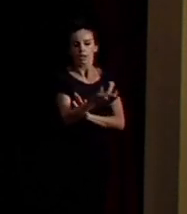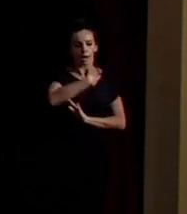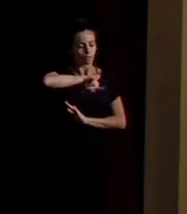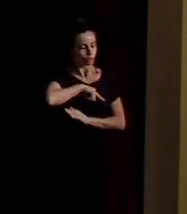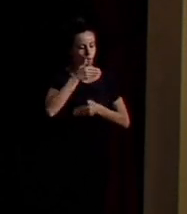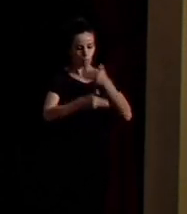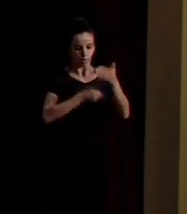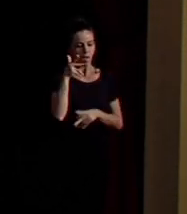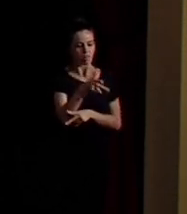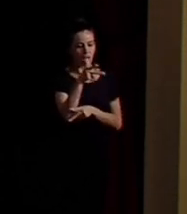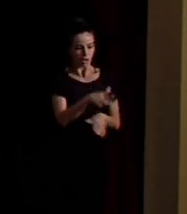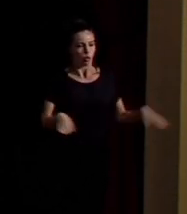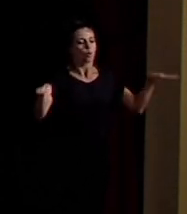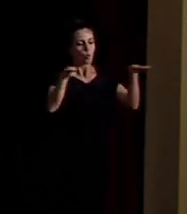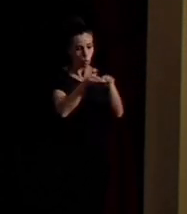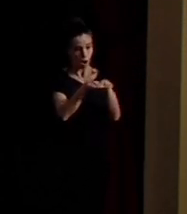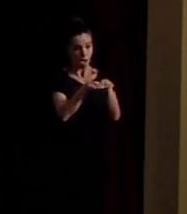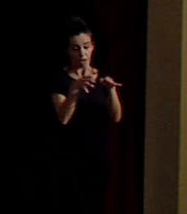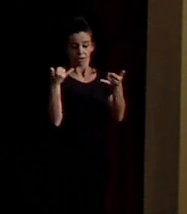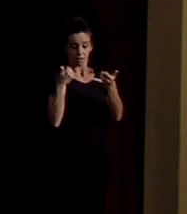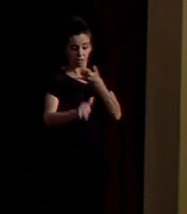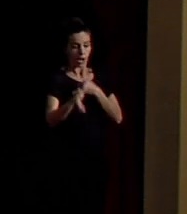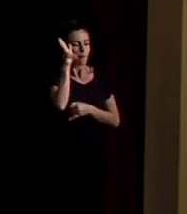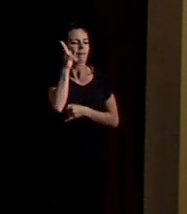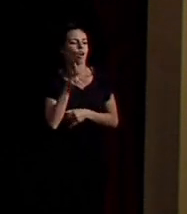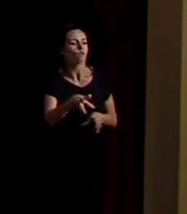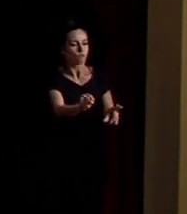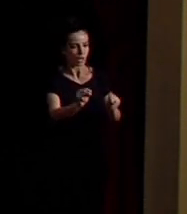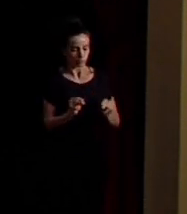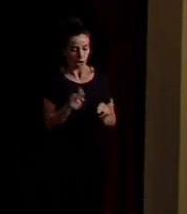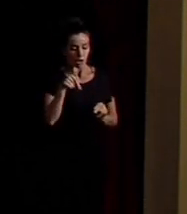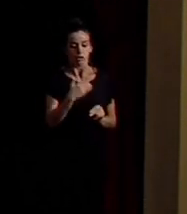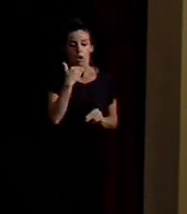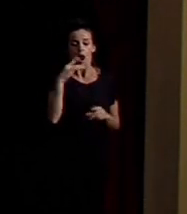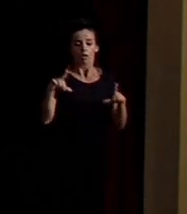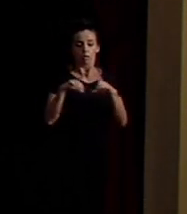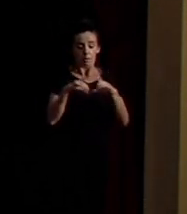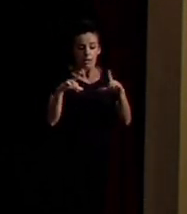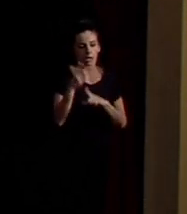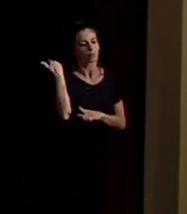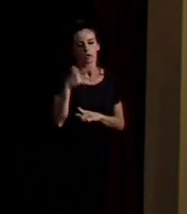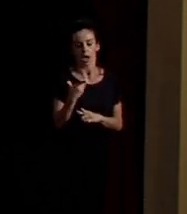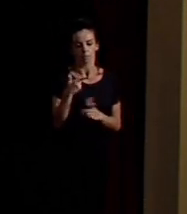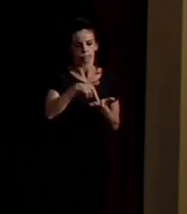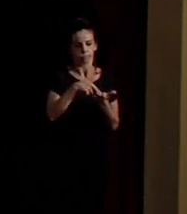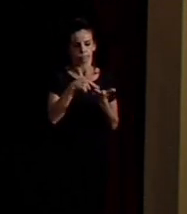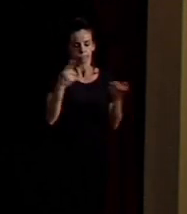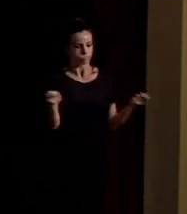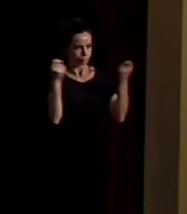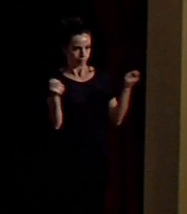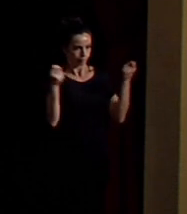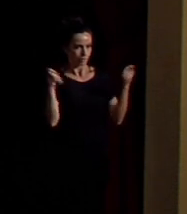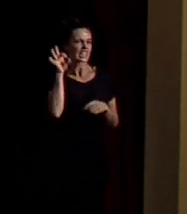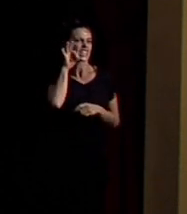igualamos derecho y acabamos con privilegio, ¿no? Y eso es algo que, bueno, el feminismo lo lleva denunciando hace ya